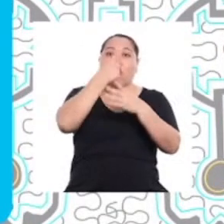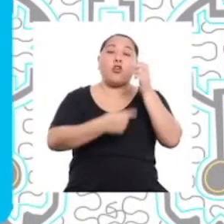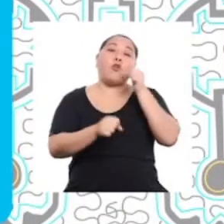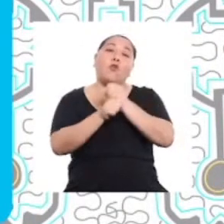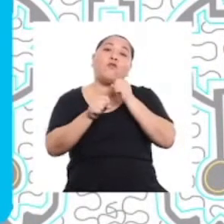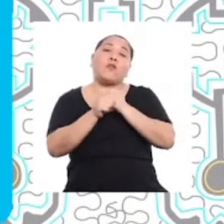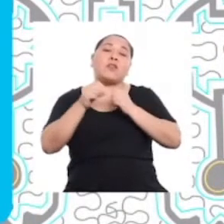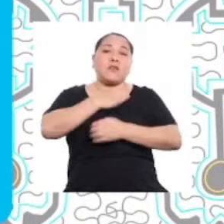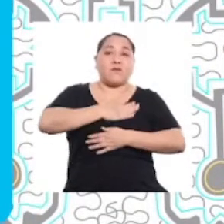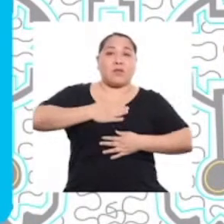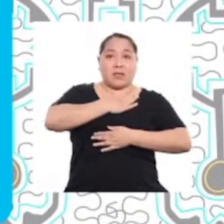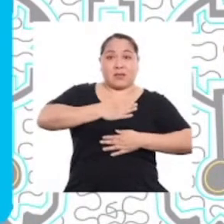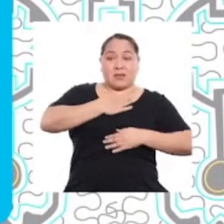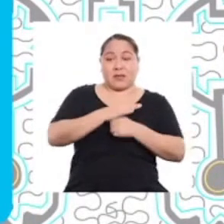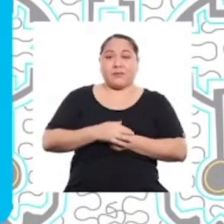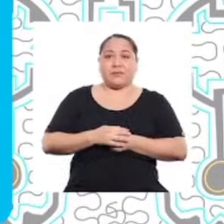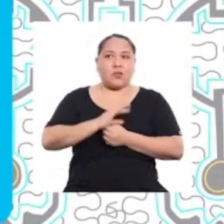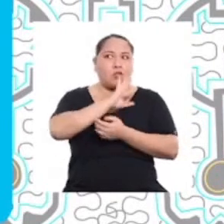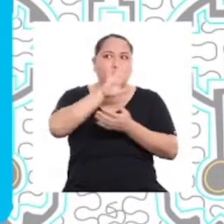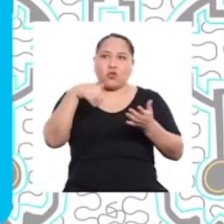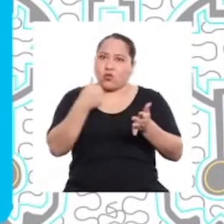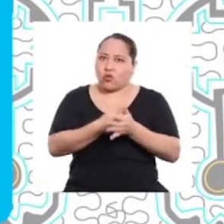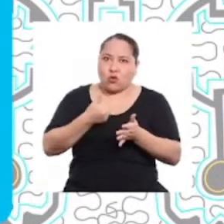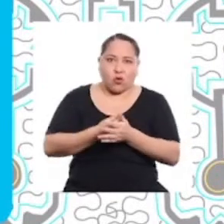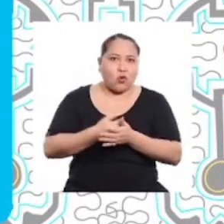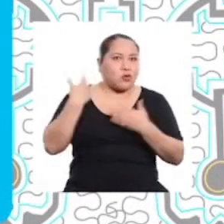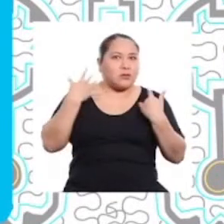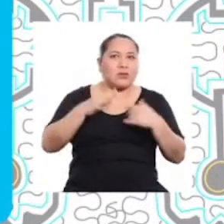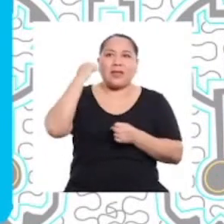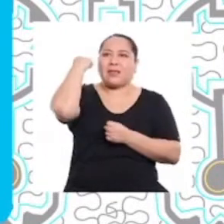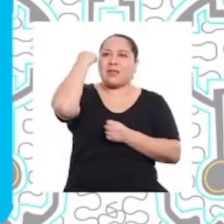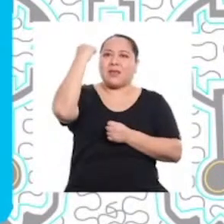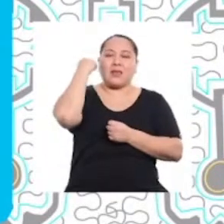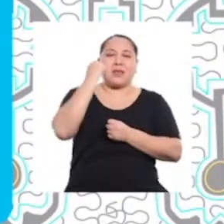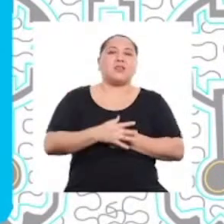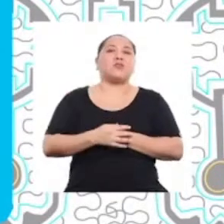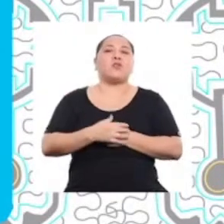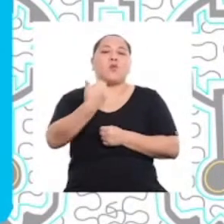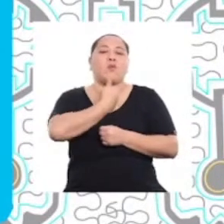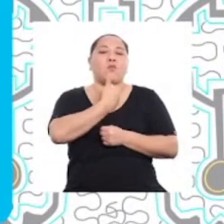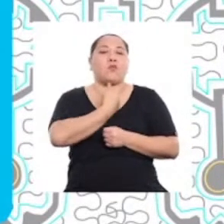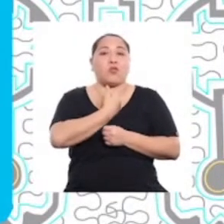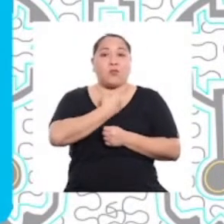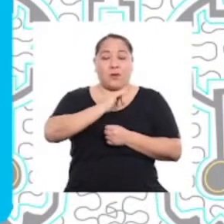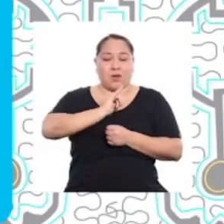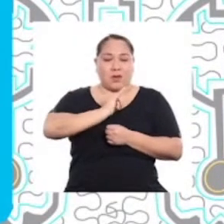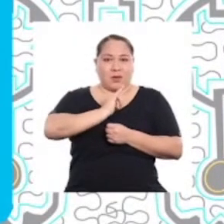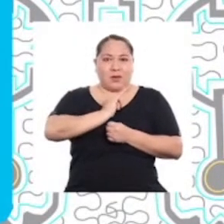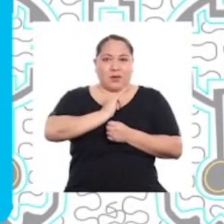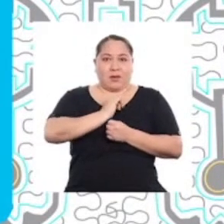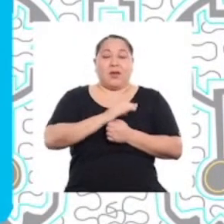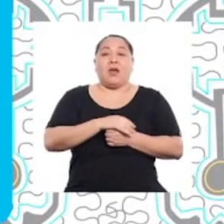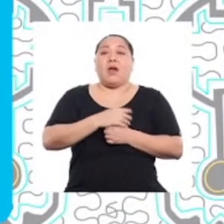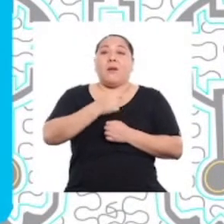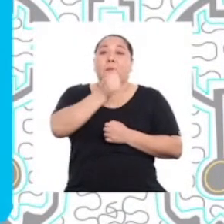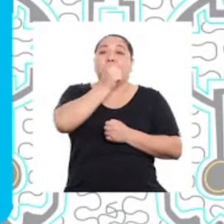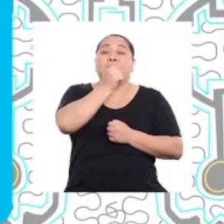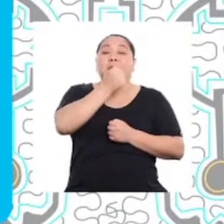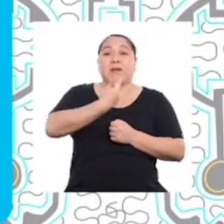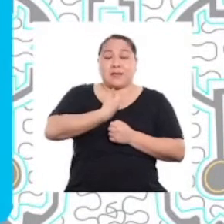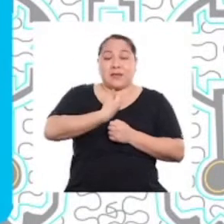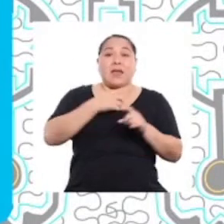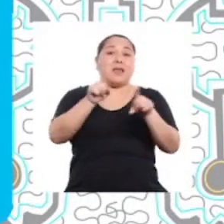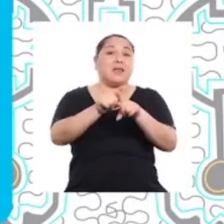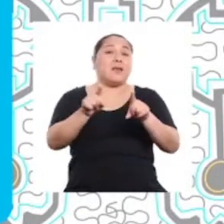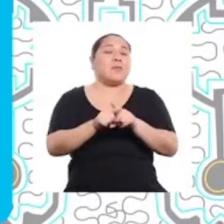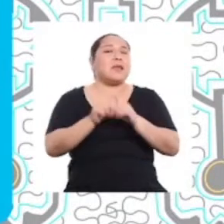de confianza y bienestar. Todos y todas tenemos derecho a nuestra intimidad y también es